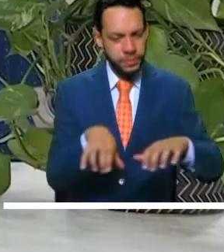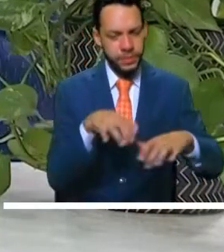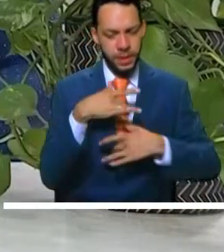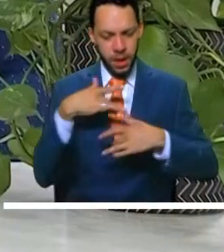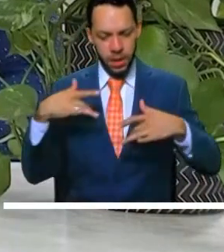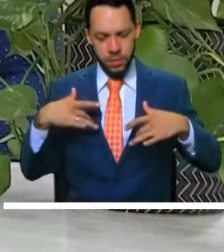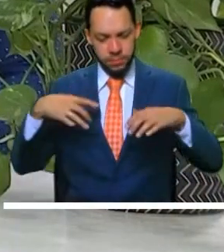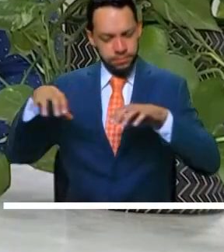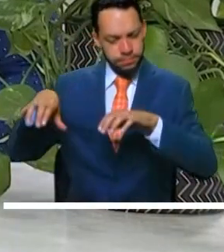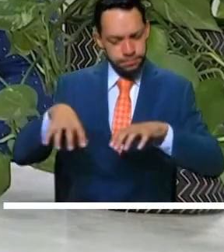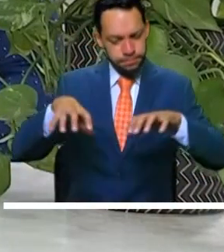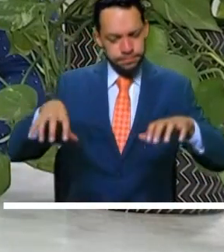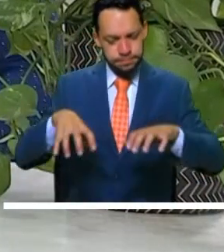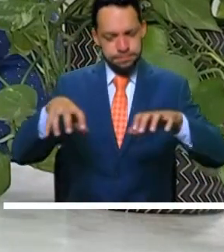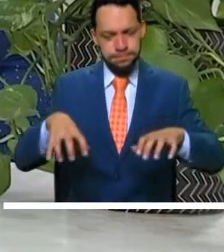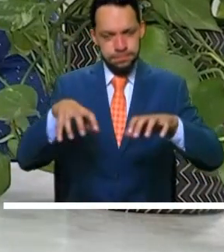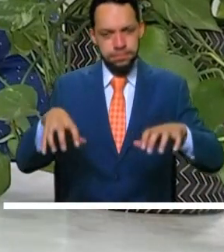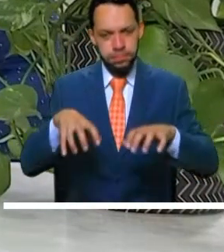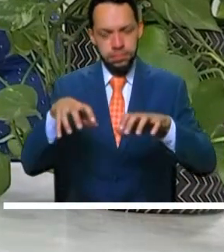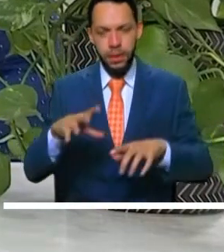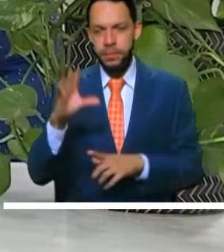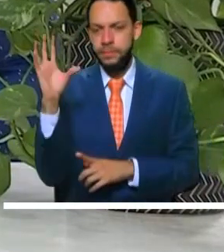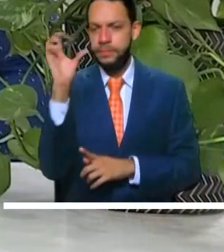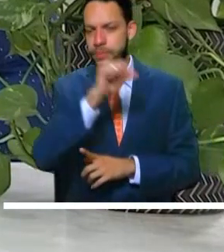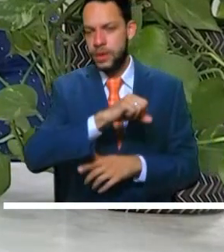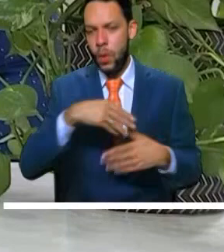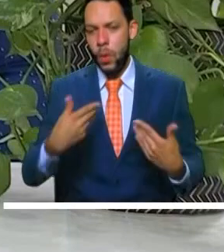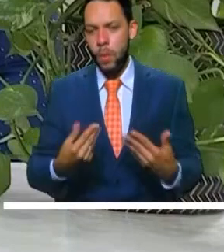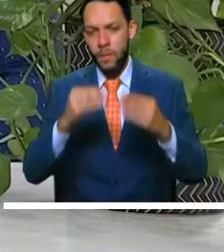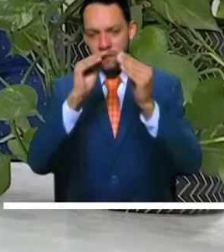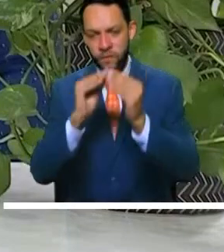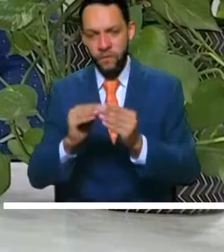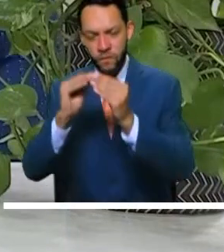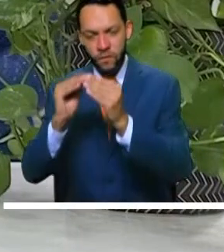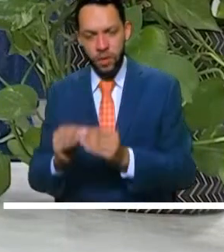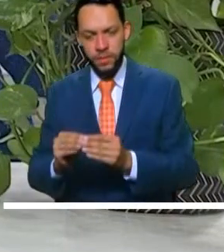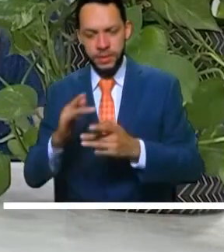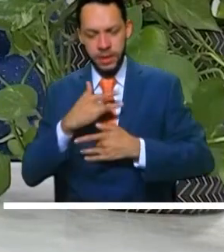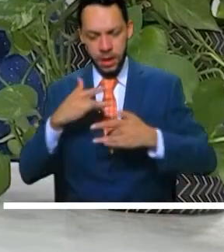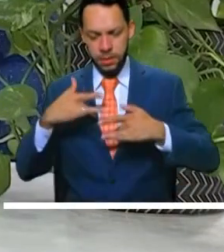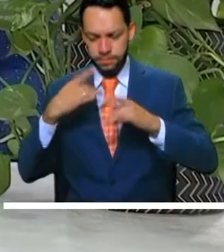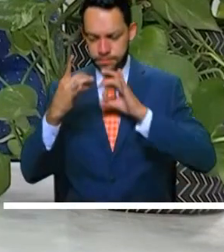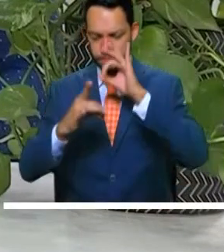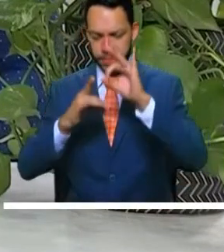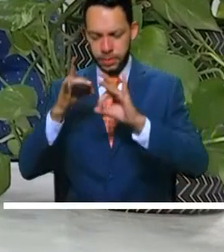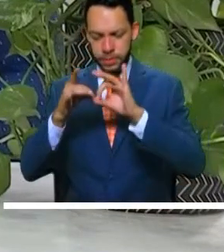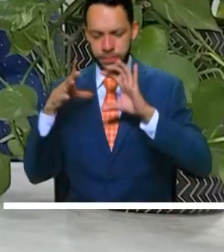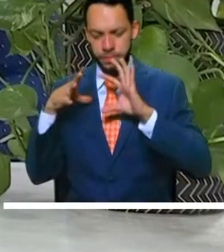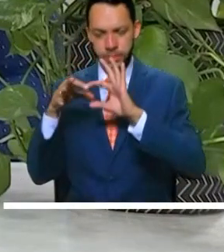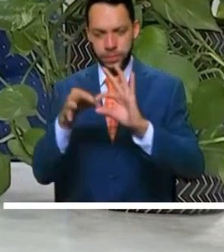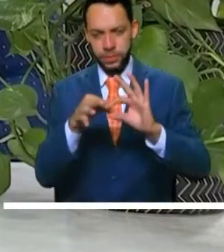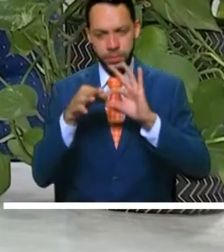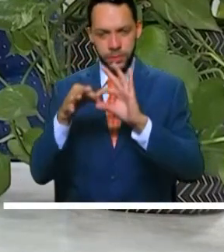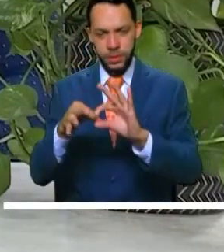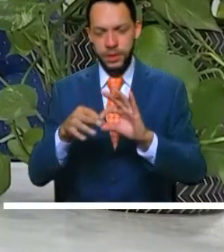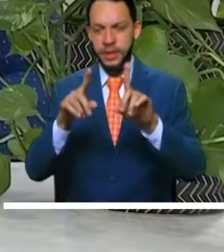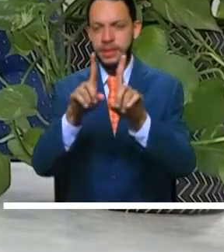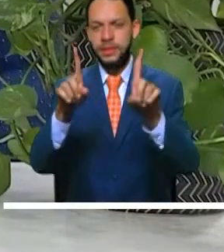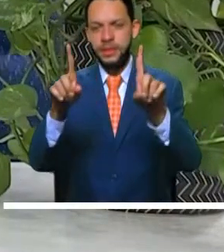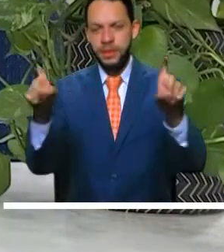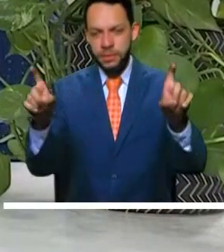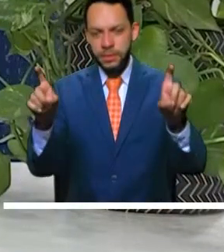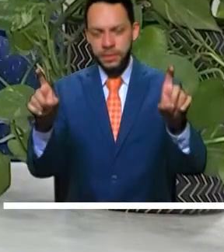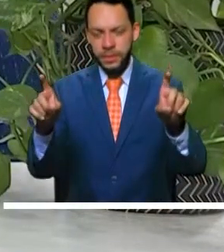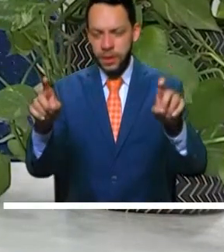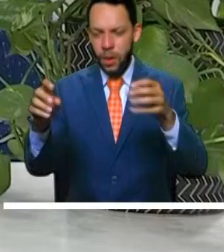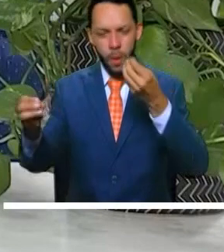es ayudarte a identificar cuál es tu modelo mental de alimentación. Al identificar ese modelo mental de alimentación,